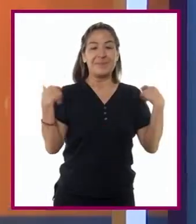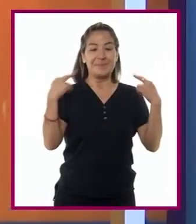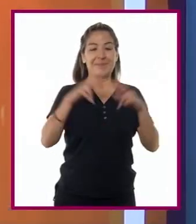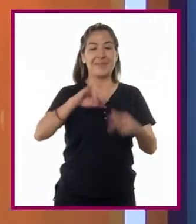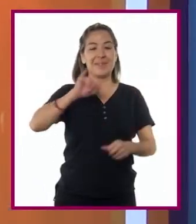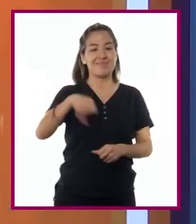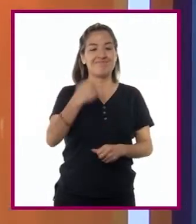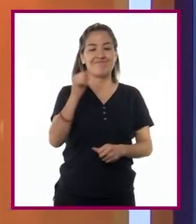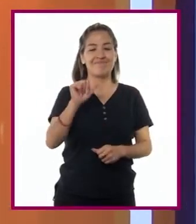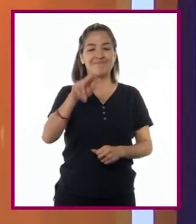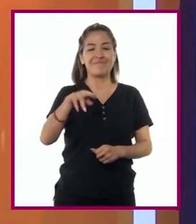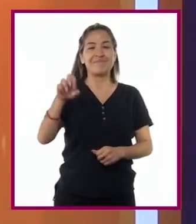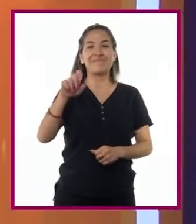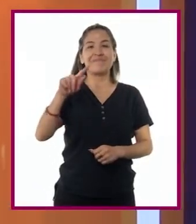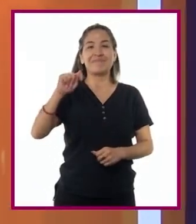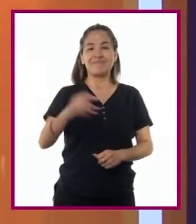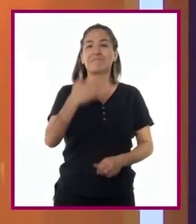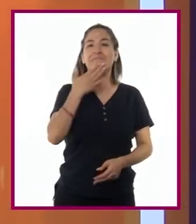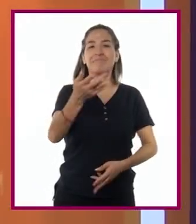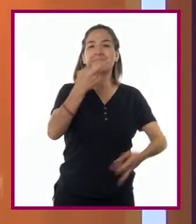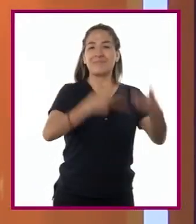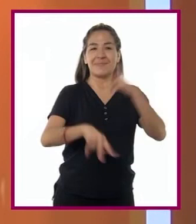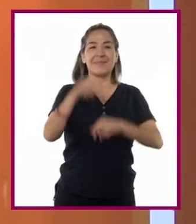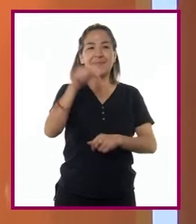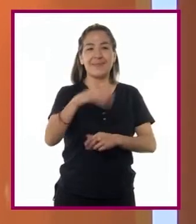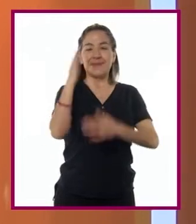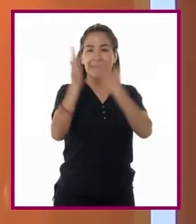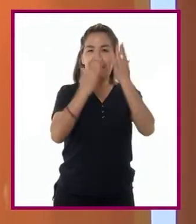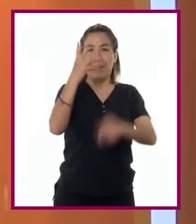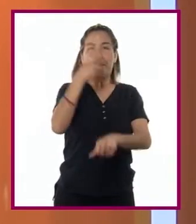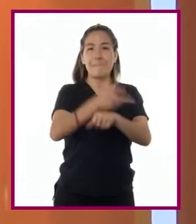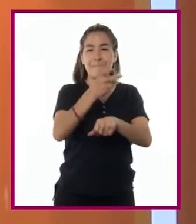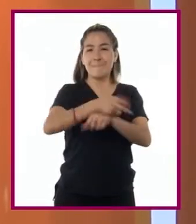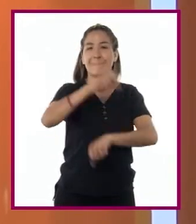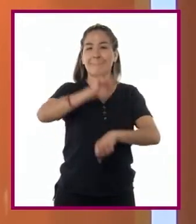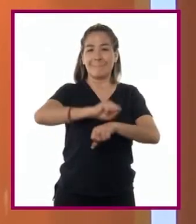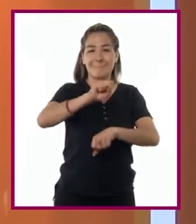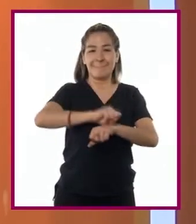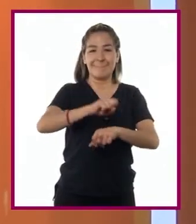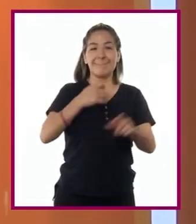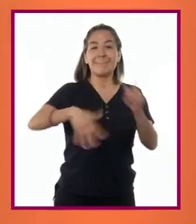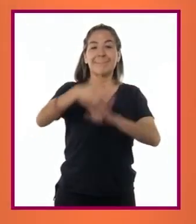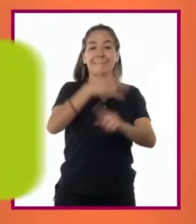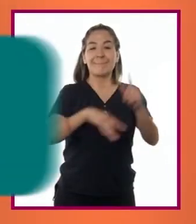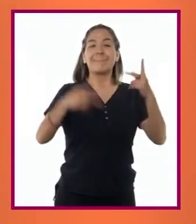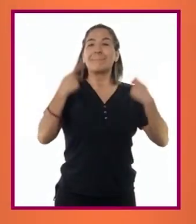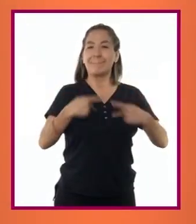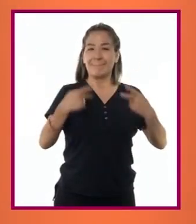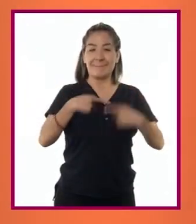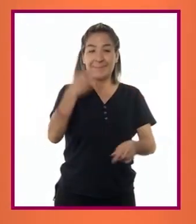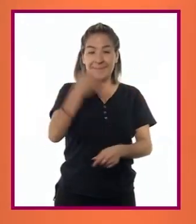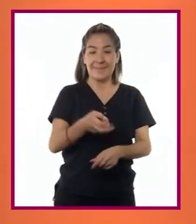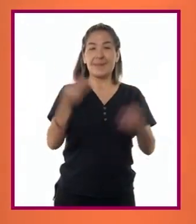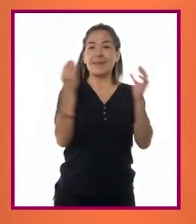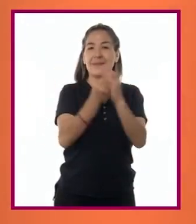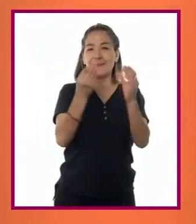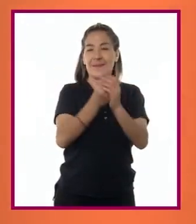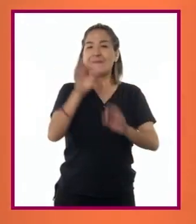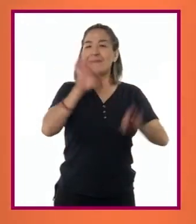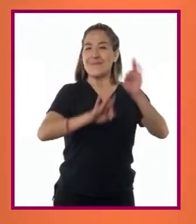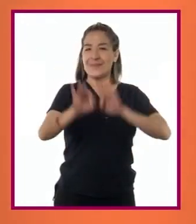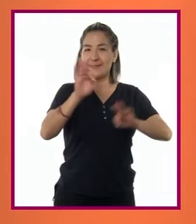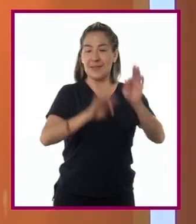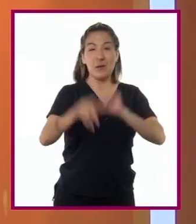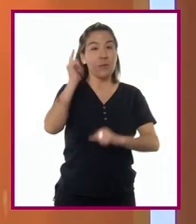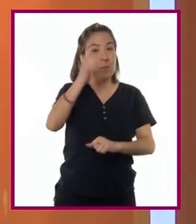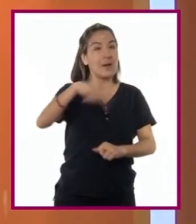Janet. Sean bienvenidas y bienvenidos estudiantes de segundo grado de secundaria y público en general a esta sesión de física.